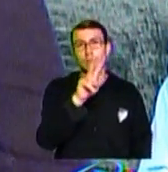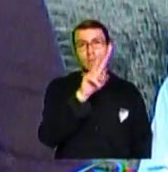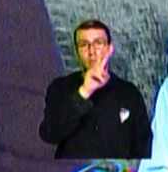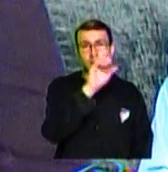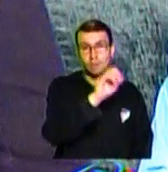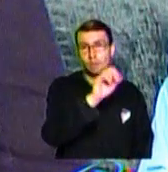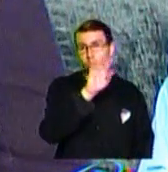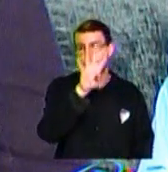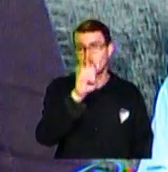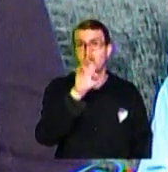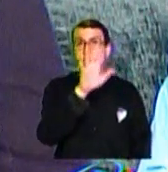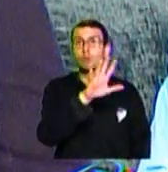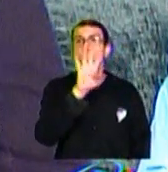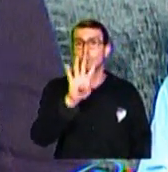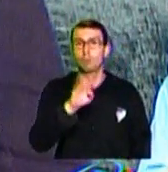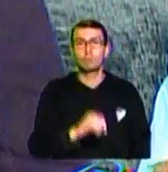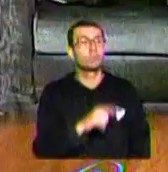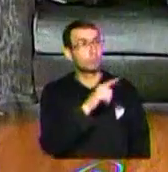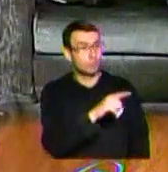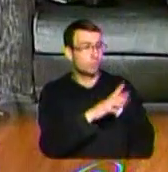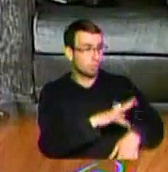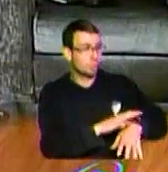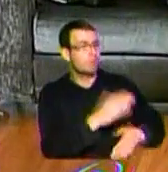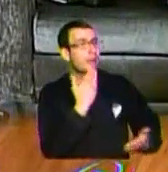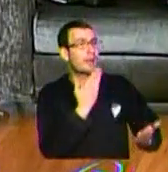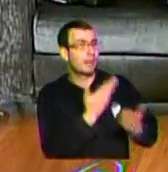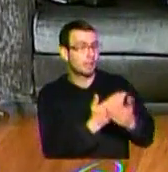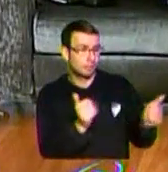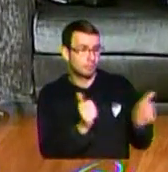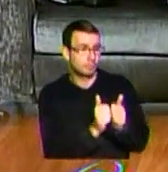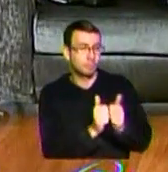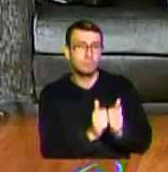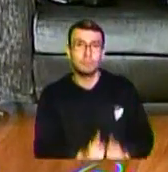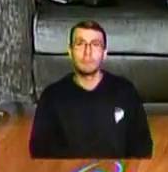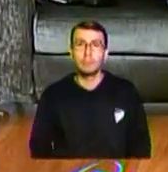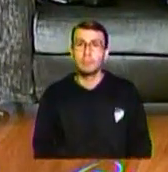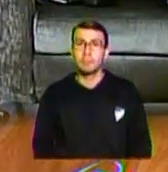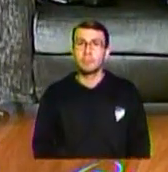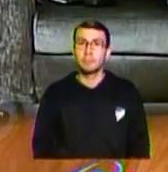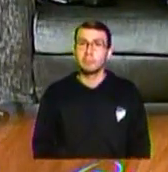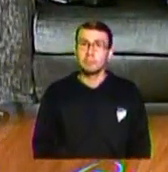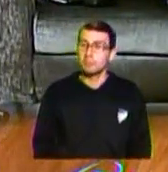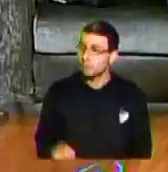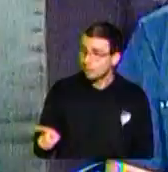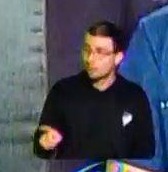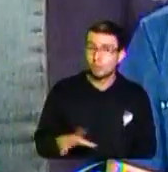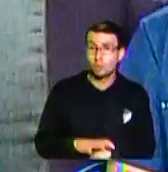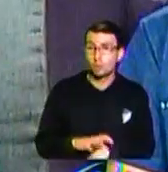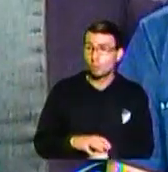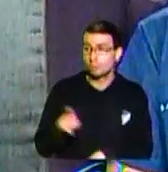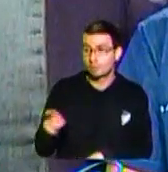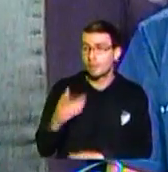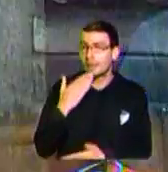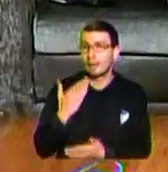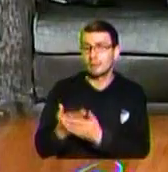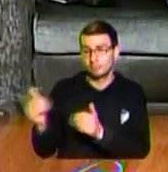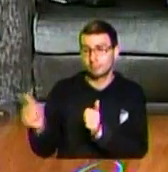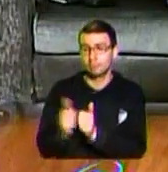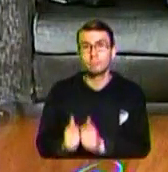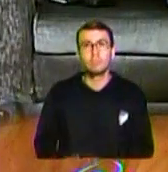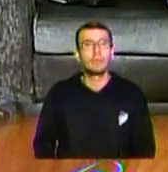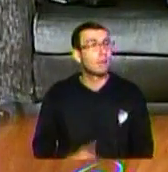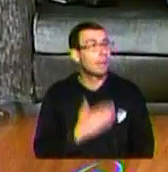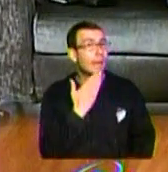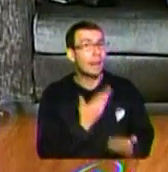320-632-0954. Doctor Alejandro Mejía López, muchas gracias por estar con nosotros en Conexión Vital. Doctor Rojas, muchas gracias. Me vale. Y a todos ustedes,